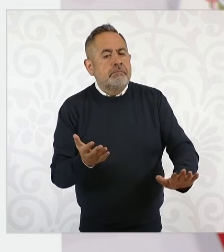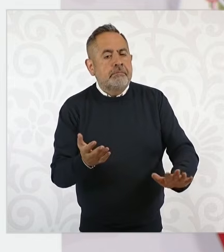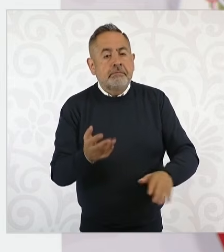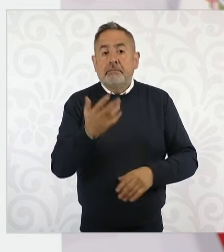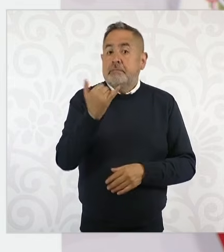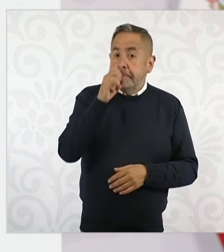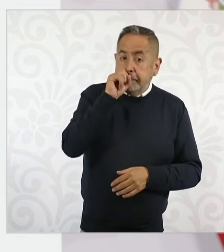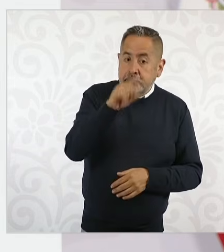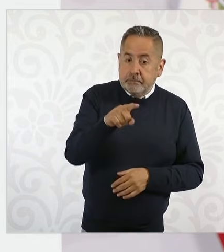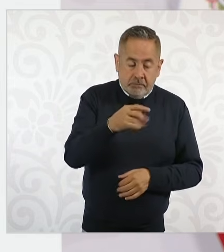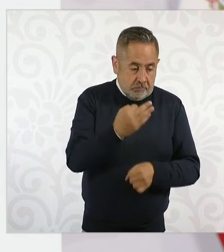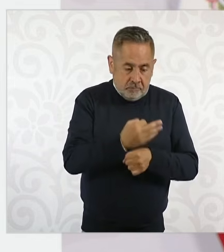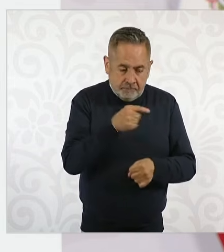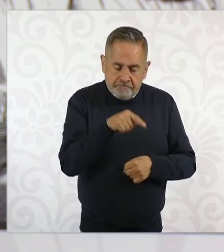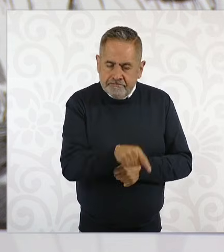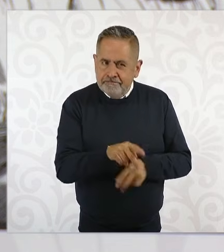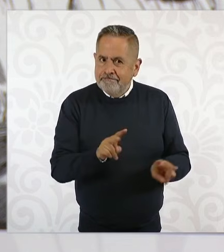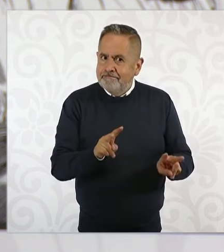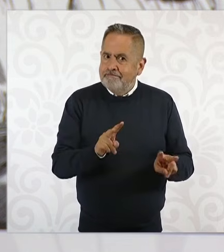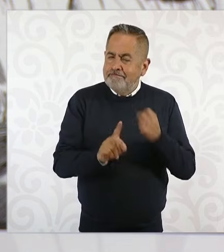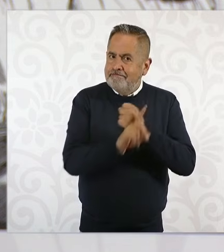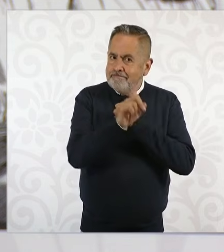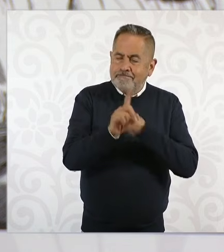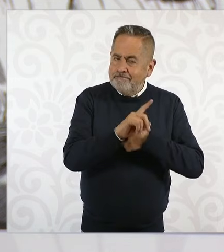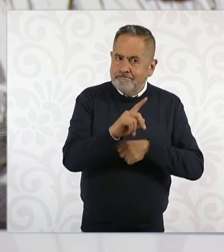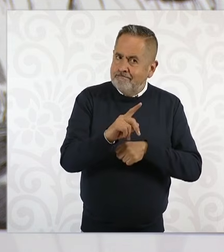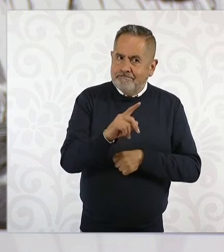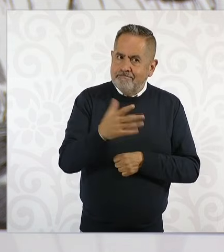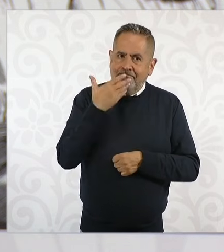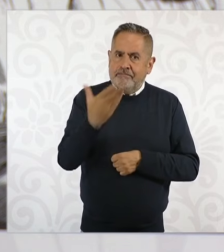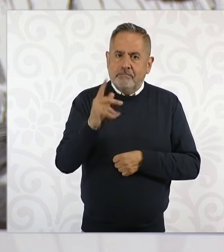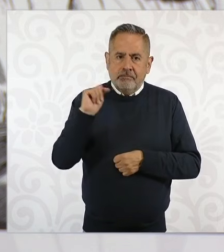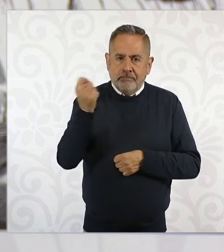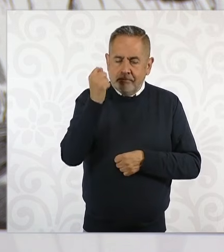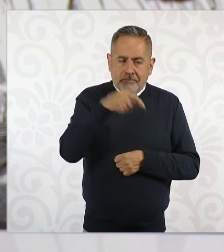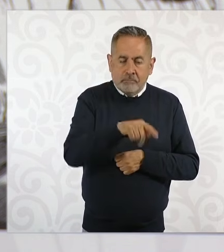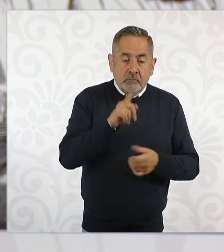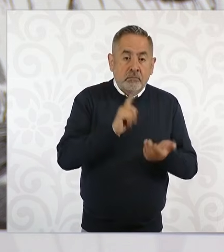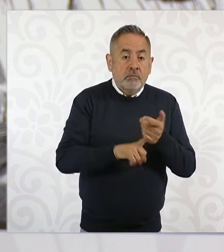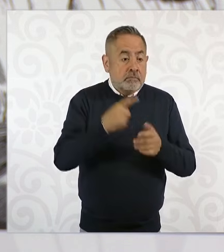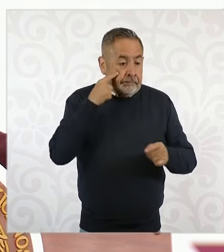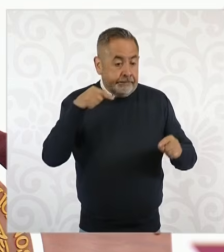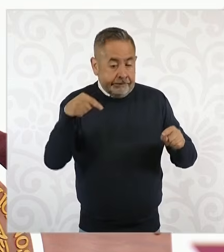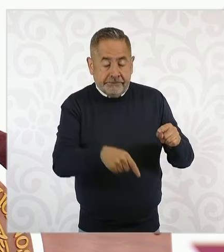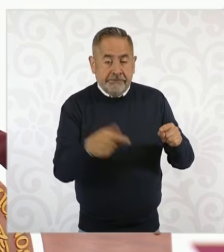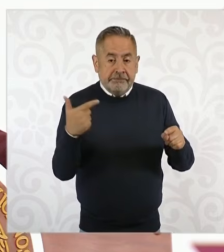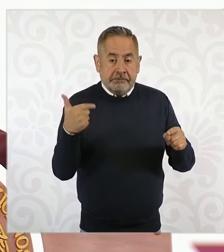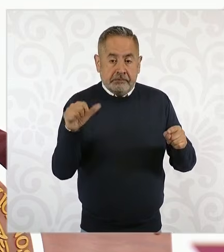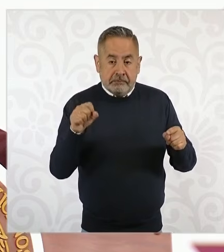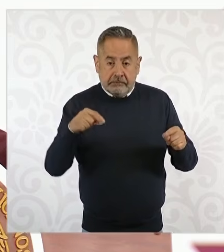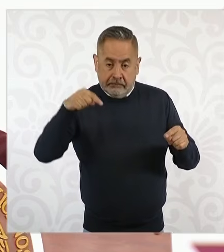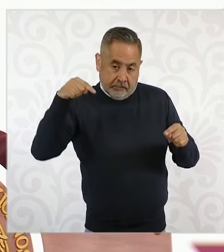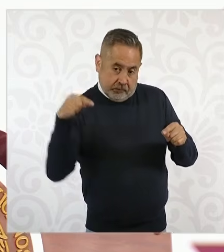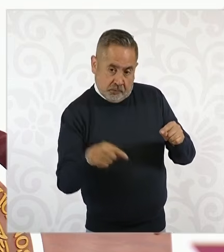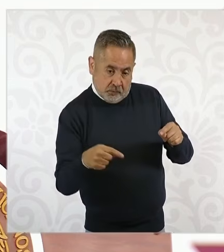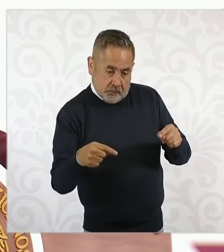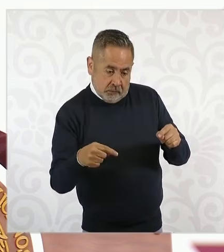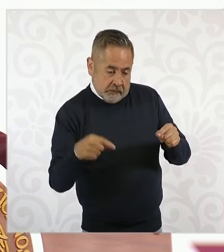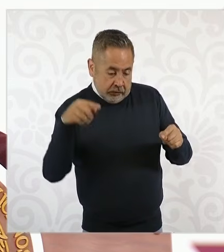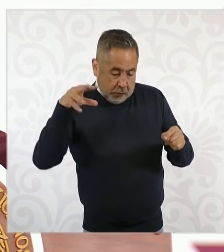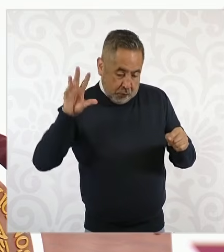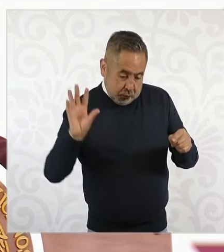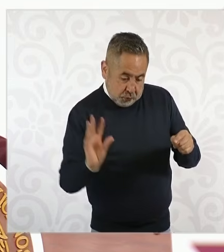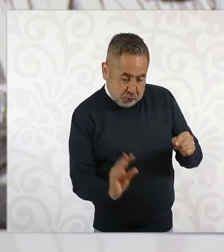técnica que hasta hoy estamos viviendo sus consecuencias, porque en vez de inyectar gas natural, se